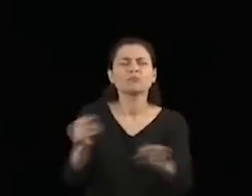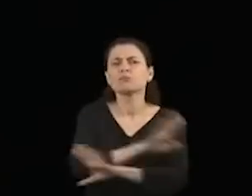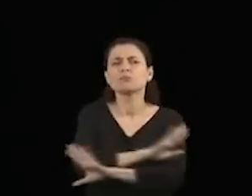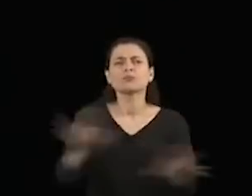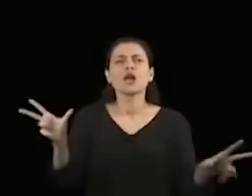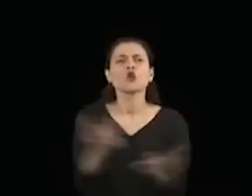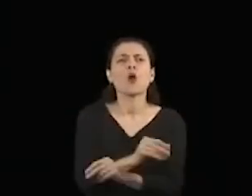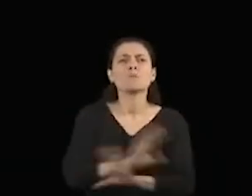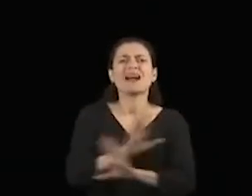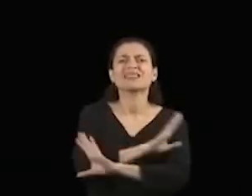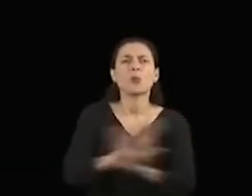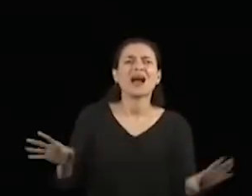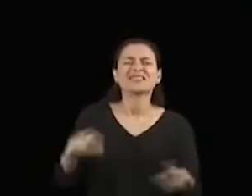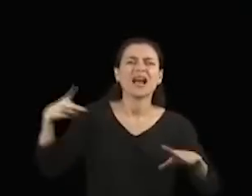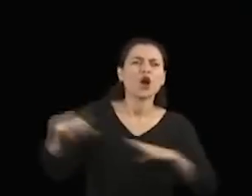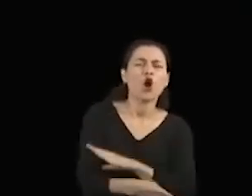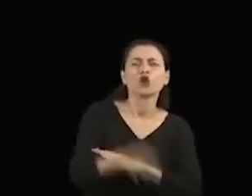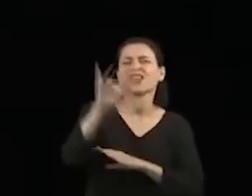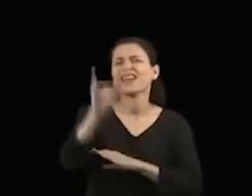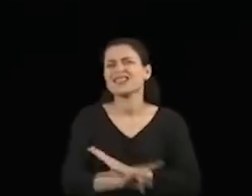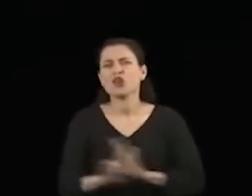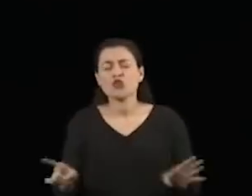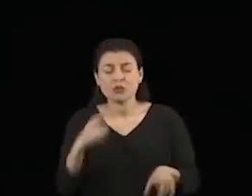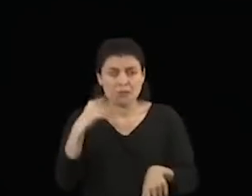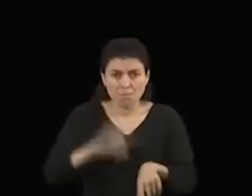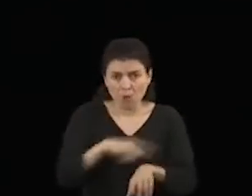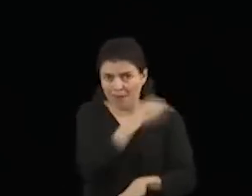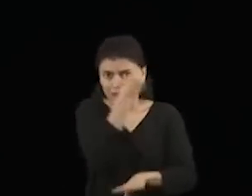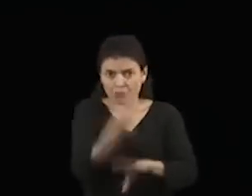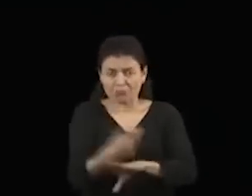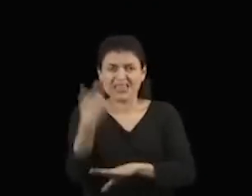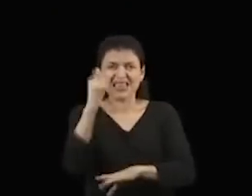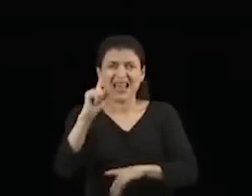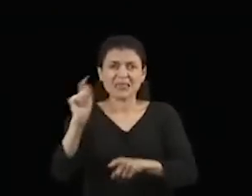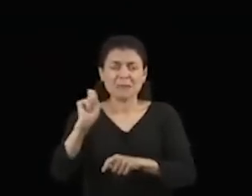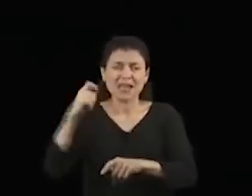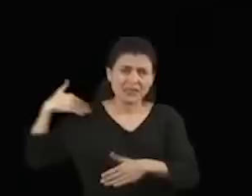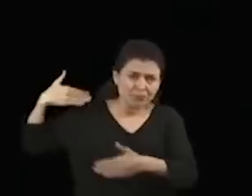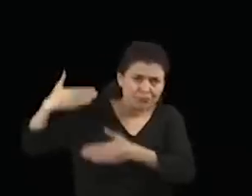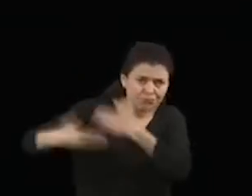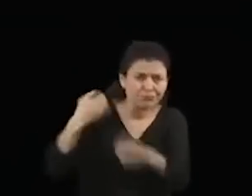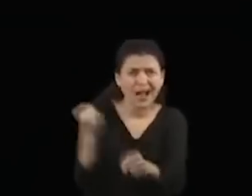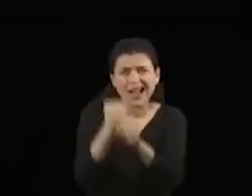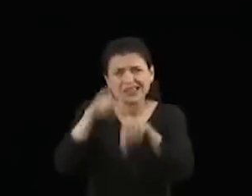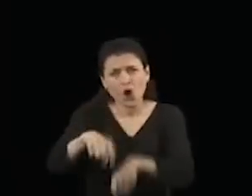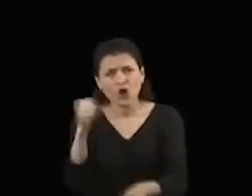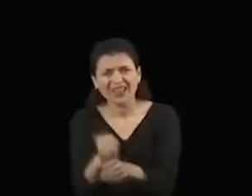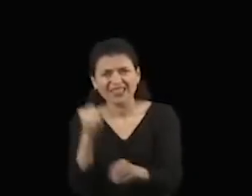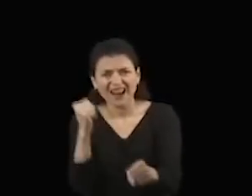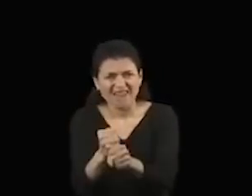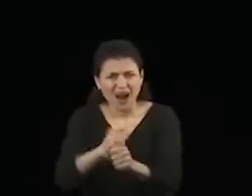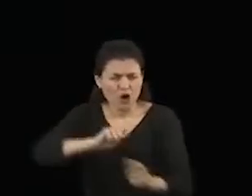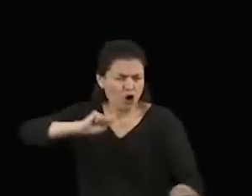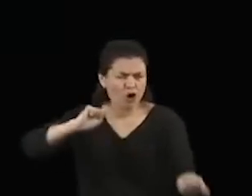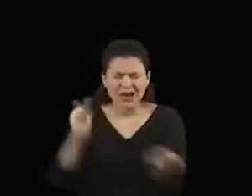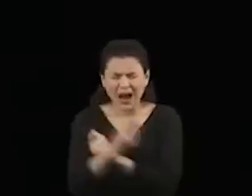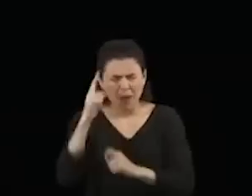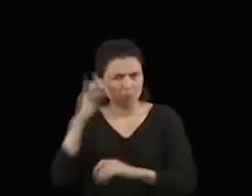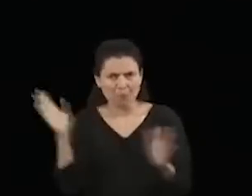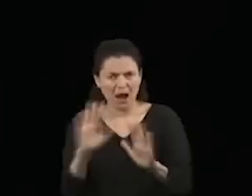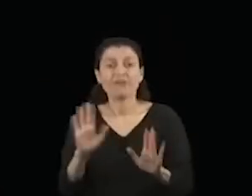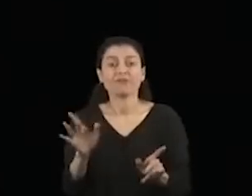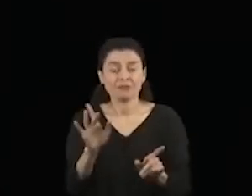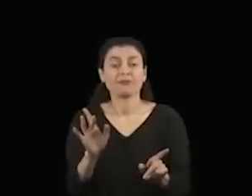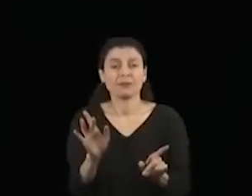Nunca se hizo tanto en 6 meses como lo que estamos haciendo nosotros, ni en muchísimos periodos de tiempo más largos. Es decir,